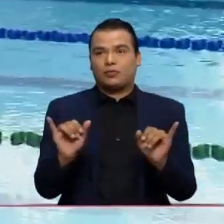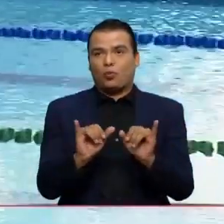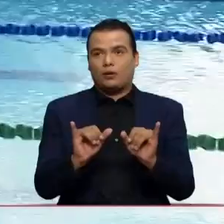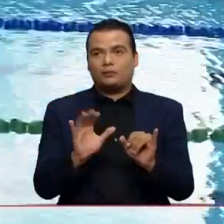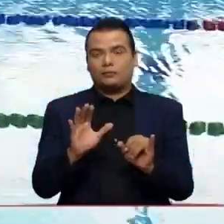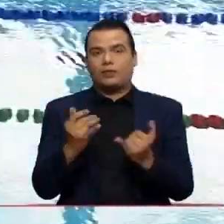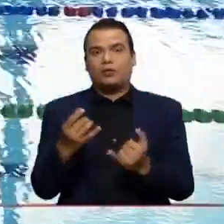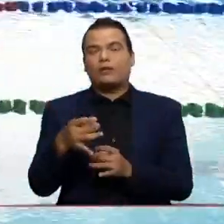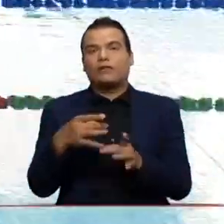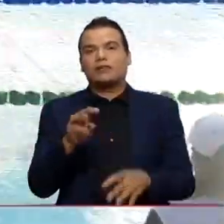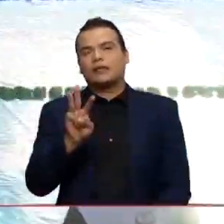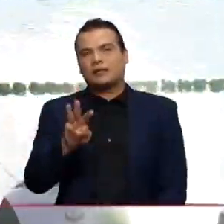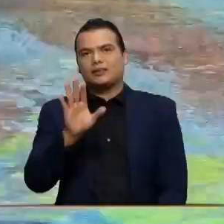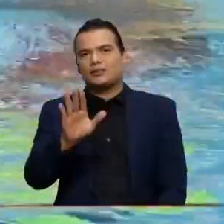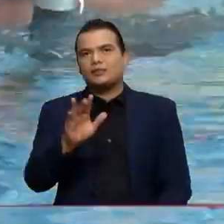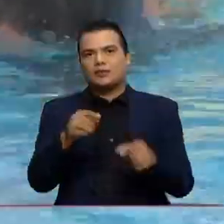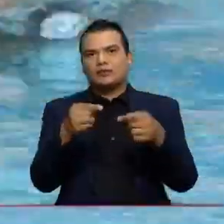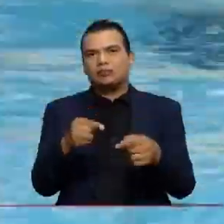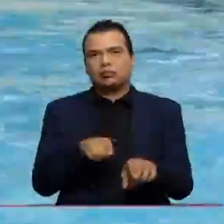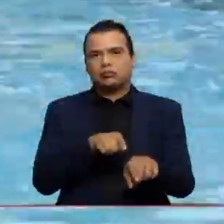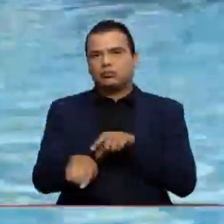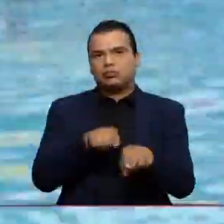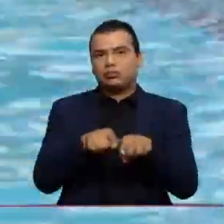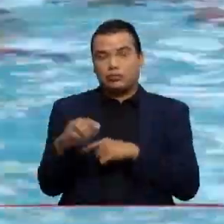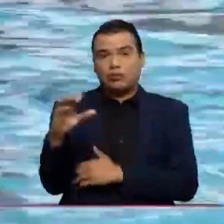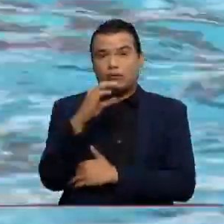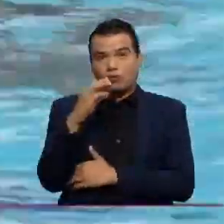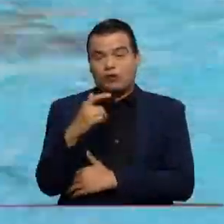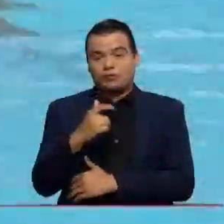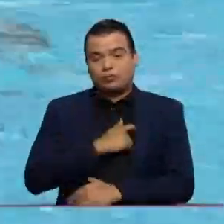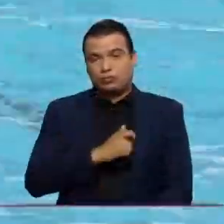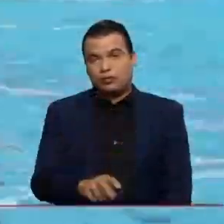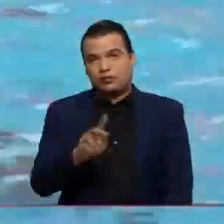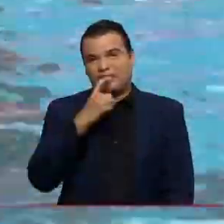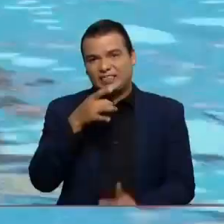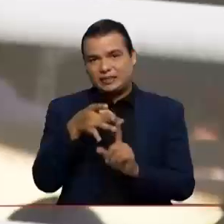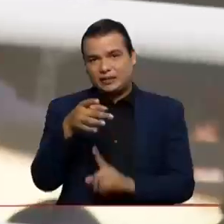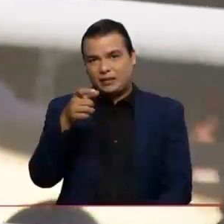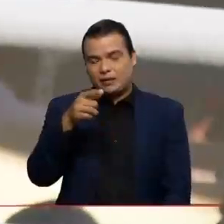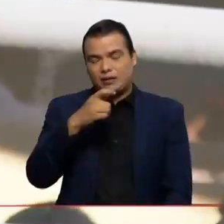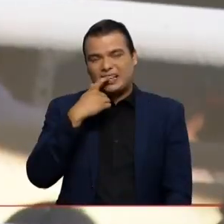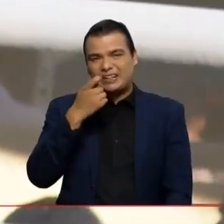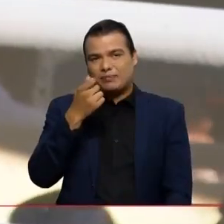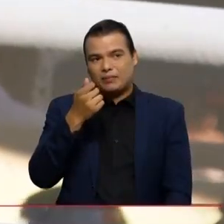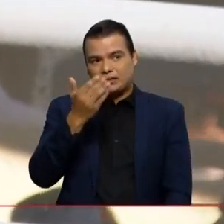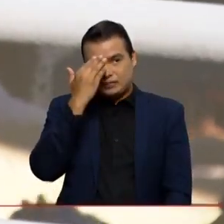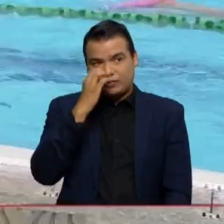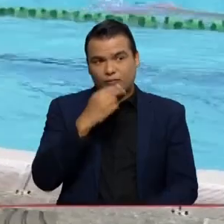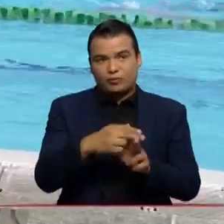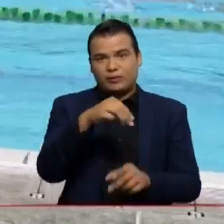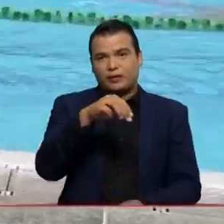Durante la tercera jornada de competencias, Colombia sumó a su medallero 2 preseas de plata gracias a Mauricio Fernández, quien registró un tiempo